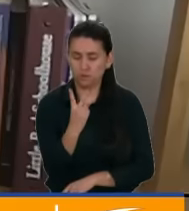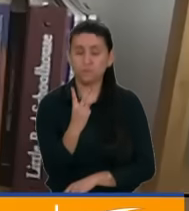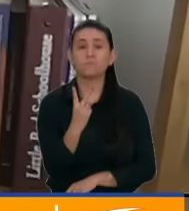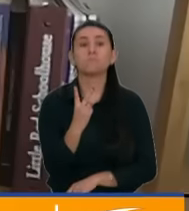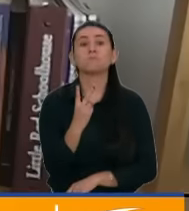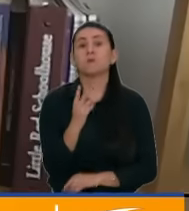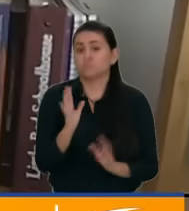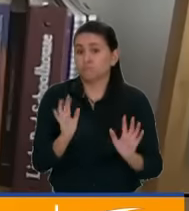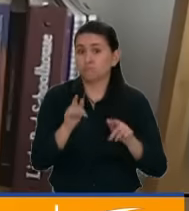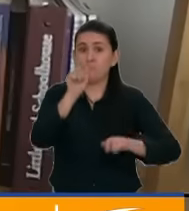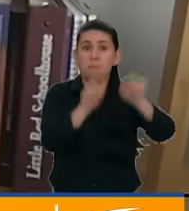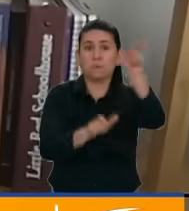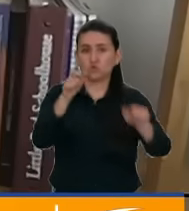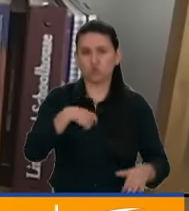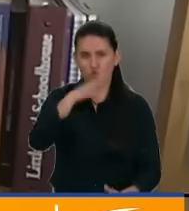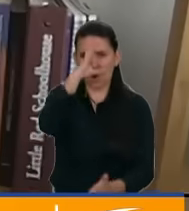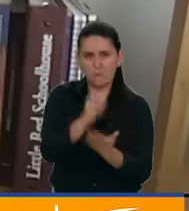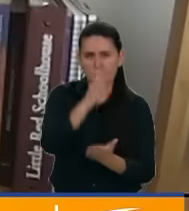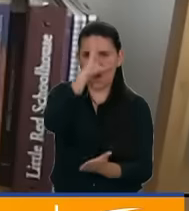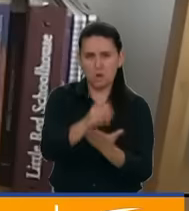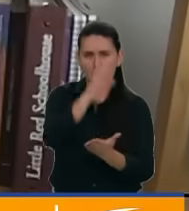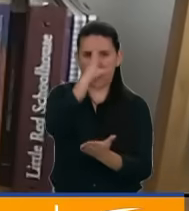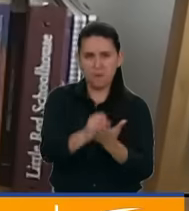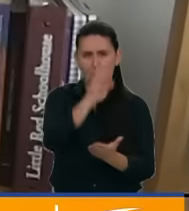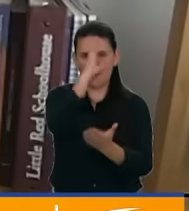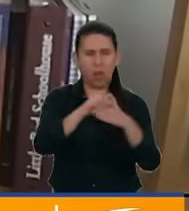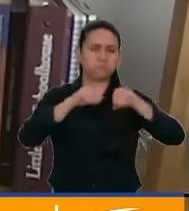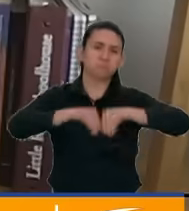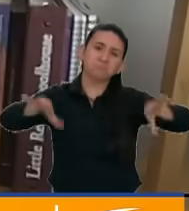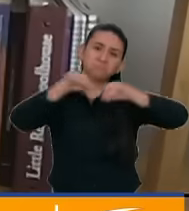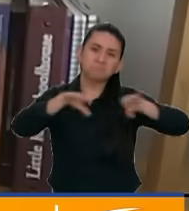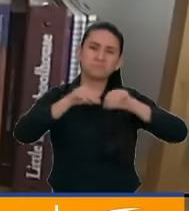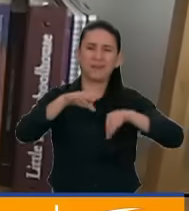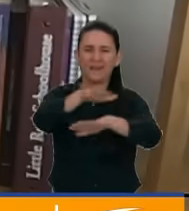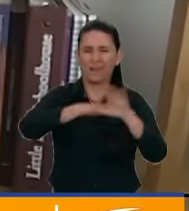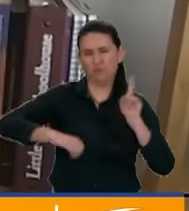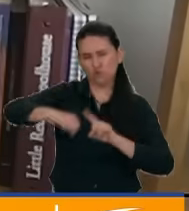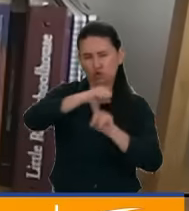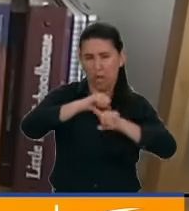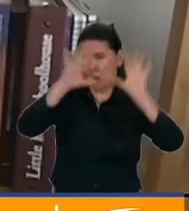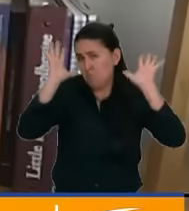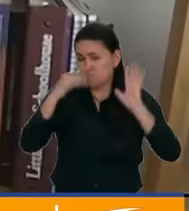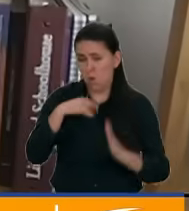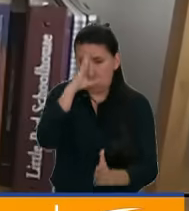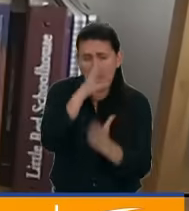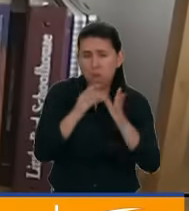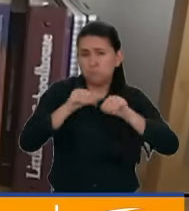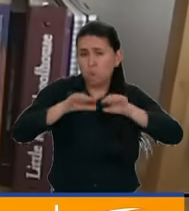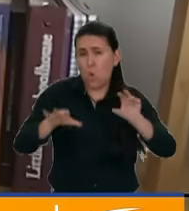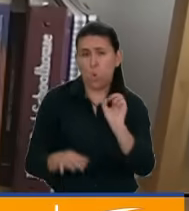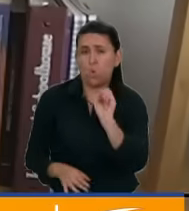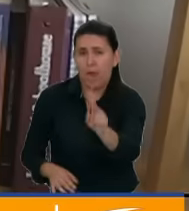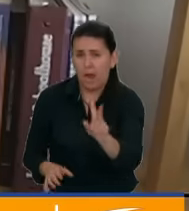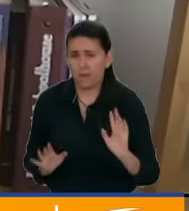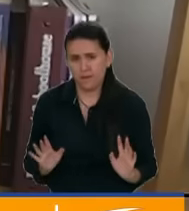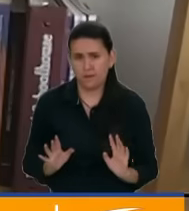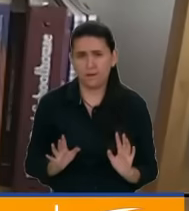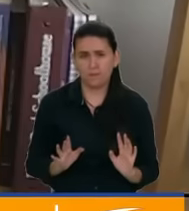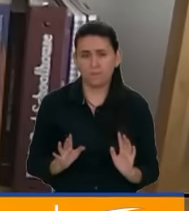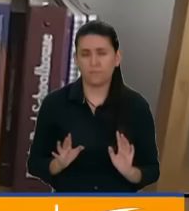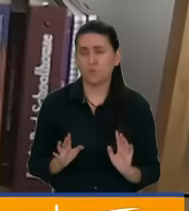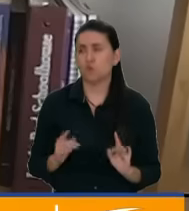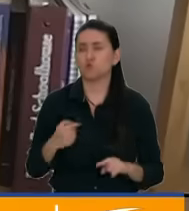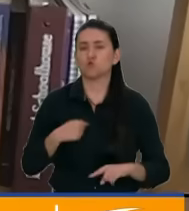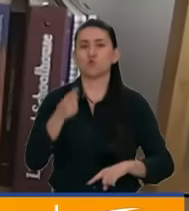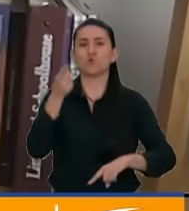puede opinar por redes sociales, a través de las redes sociales, sobre el conflicto. Yo creo que tampoco puede uno hacer el